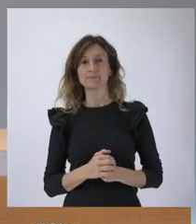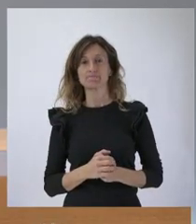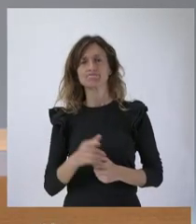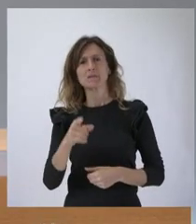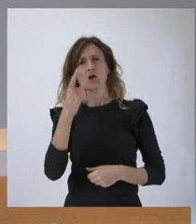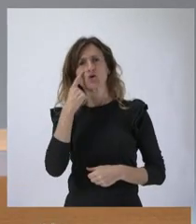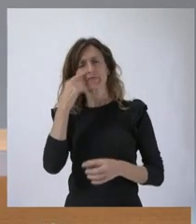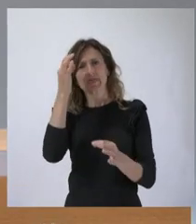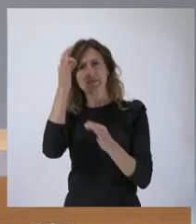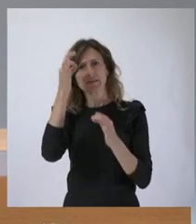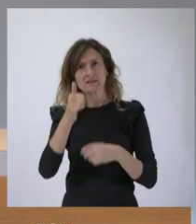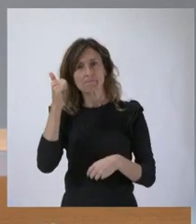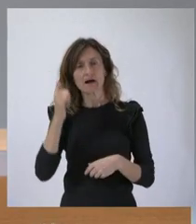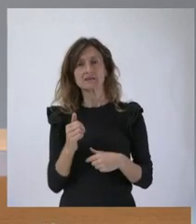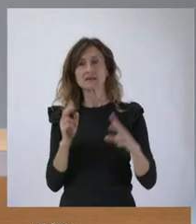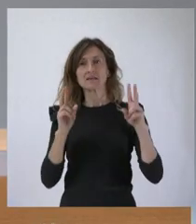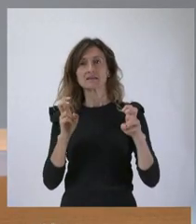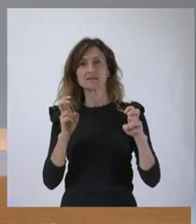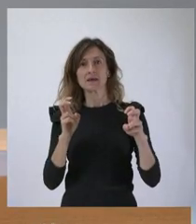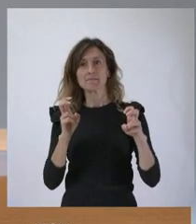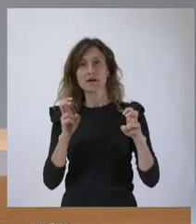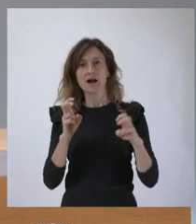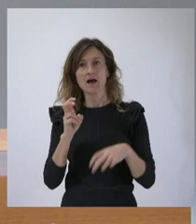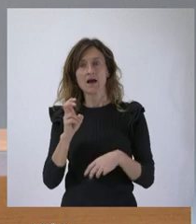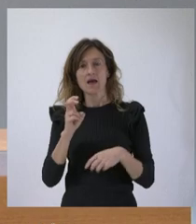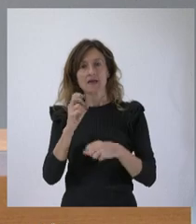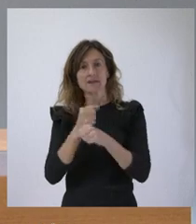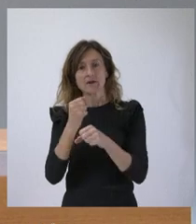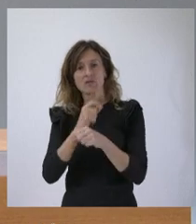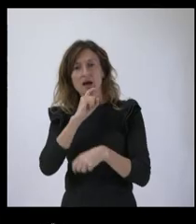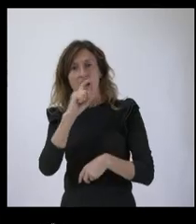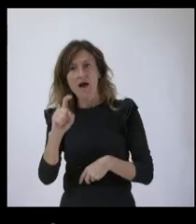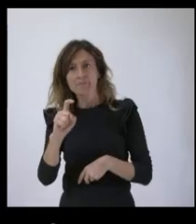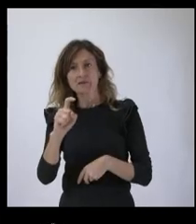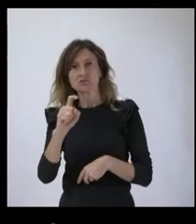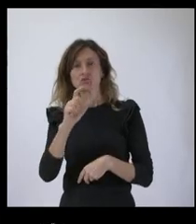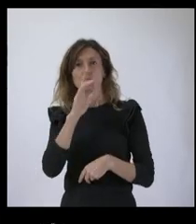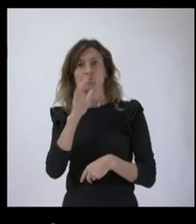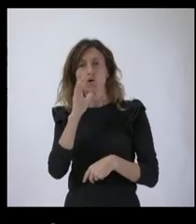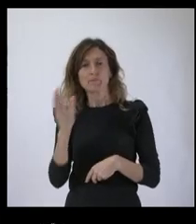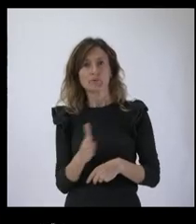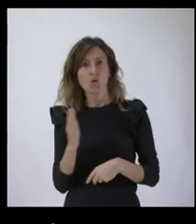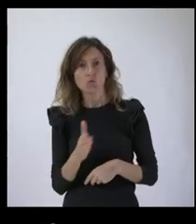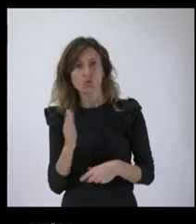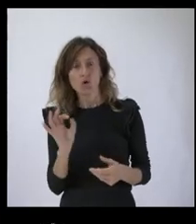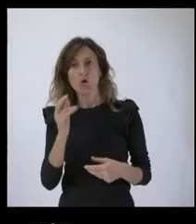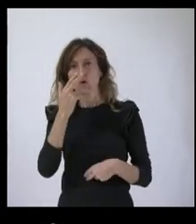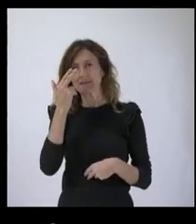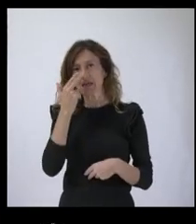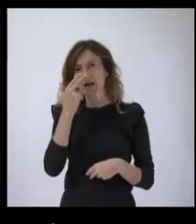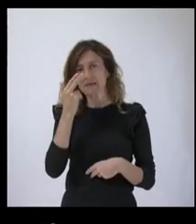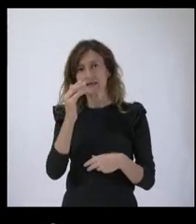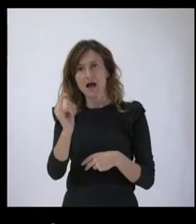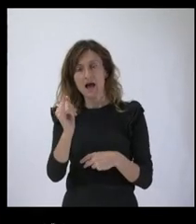algún detalle más de que hay detrás de la decisión que les han comunicado a la plantilla si es una concentración de producción si tienen intereses en en